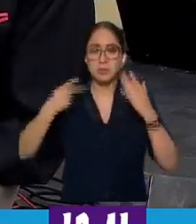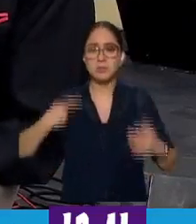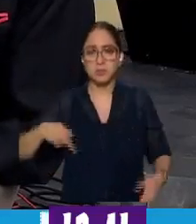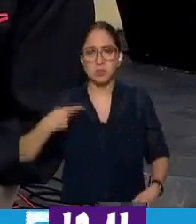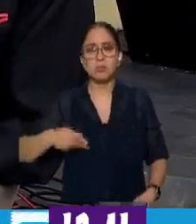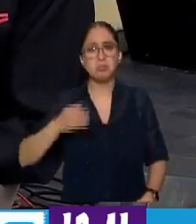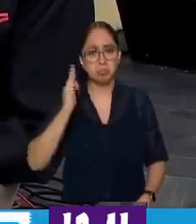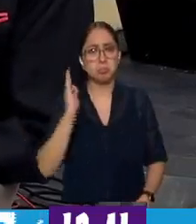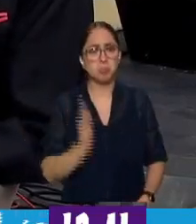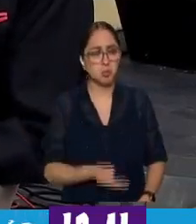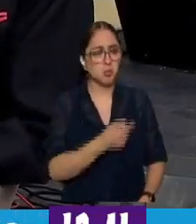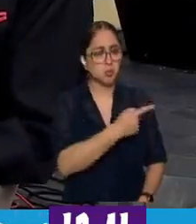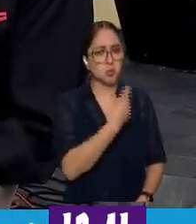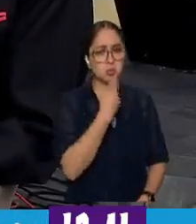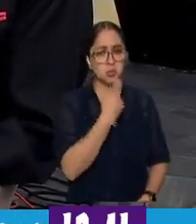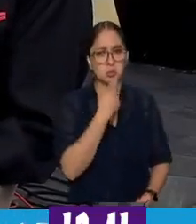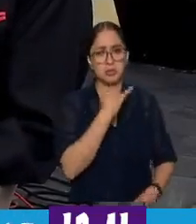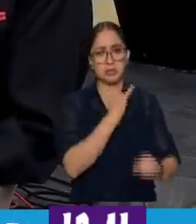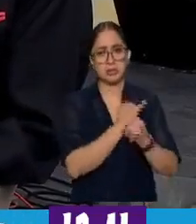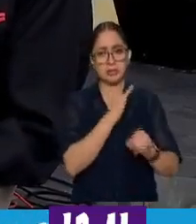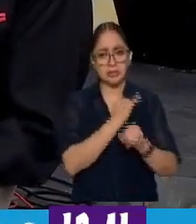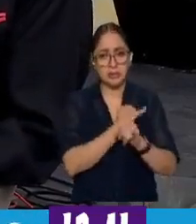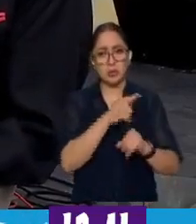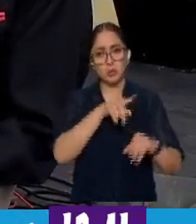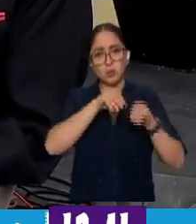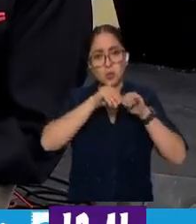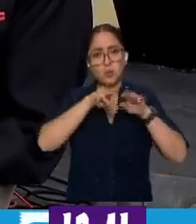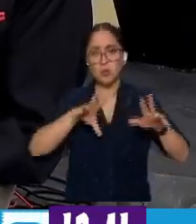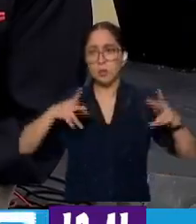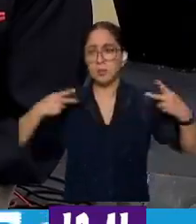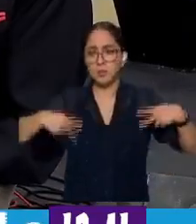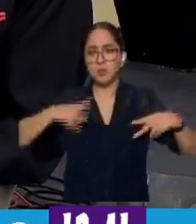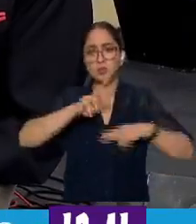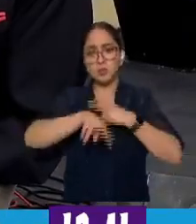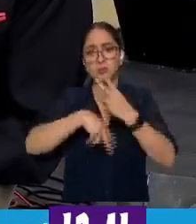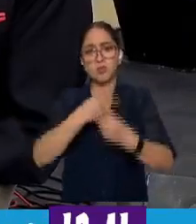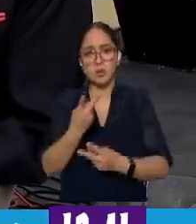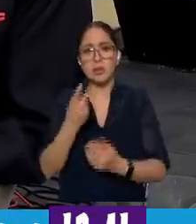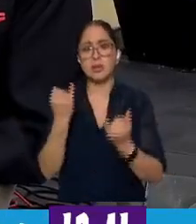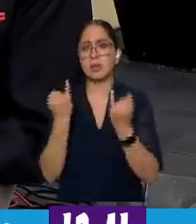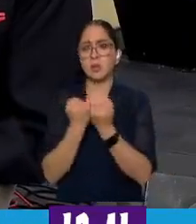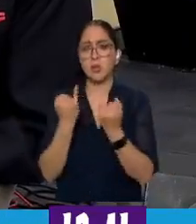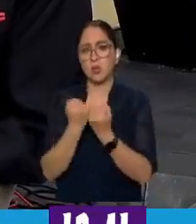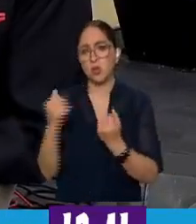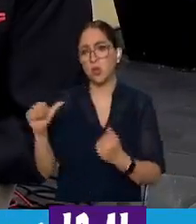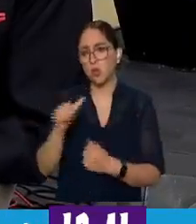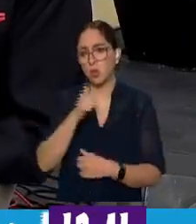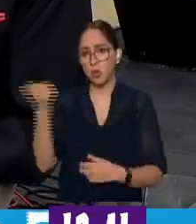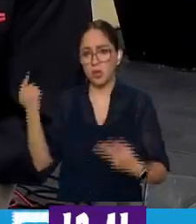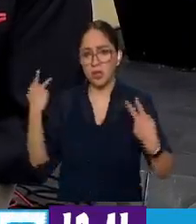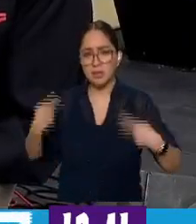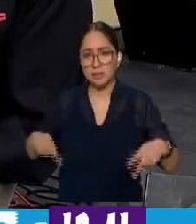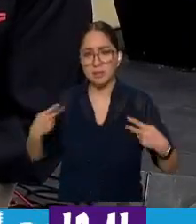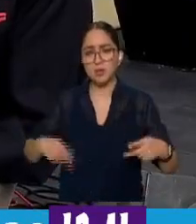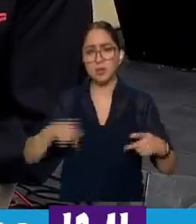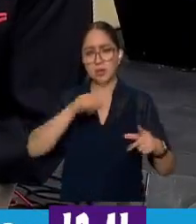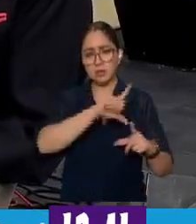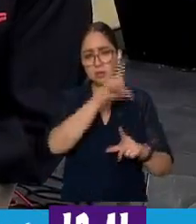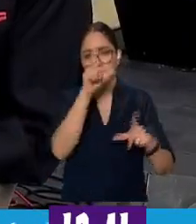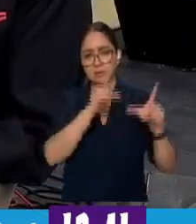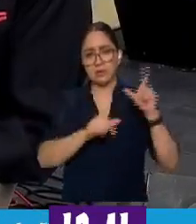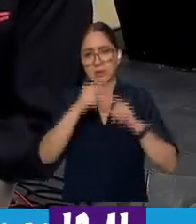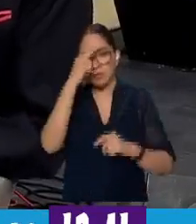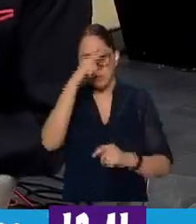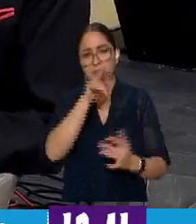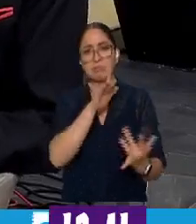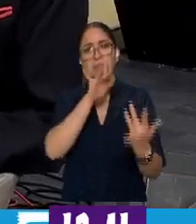en redes sociales. El show le fue muy bien. Y también promotores, vaya gente de otras partes de la República nos han